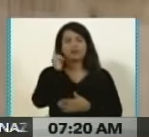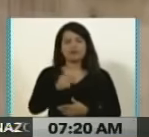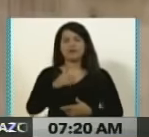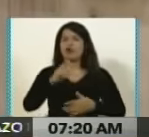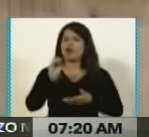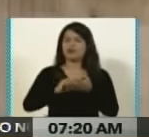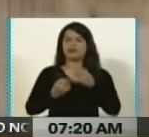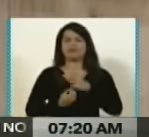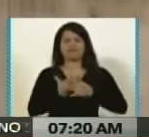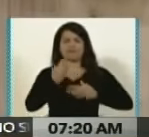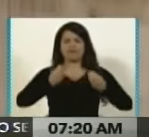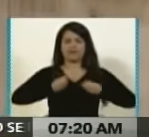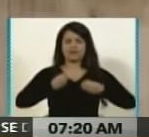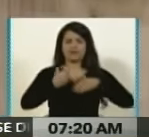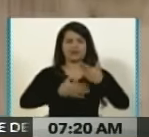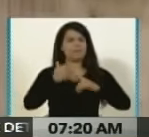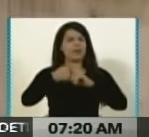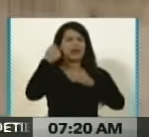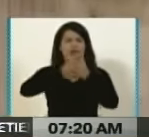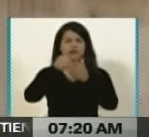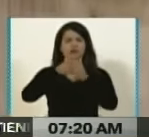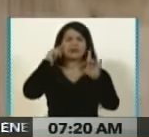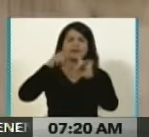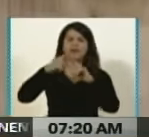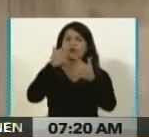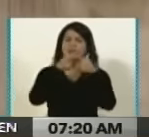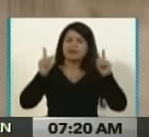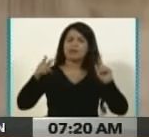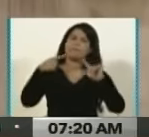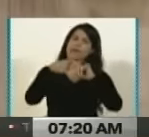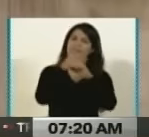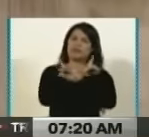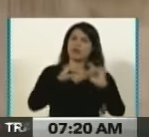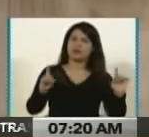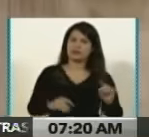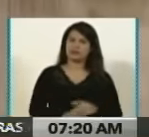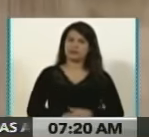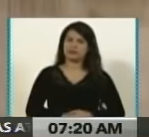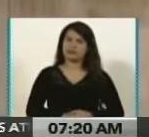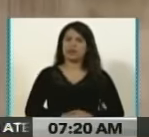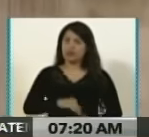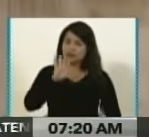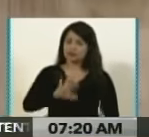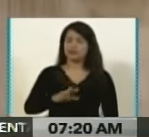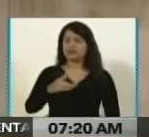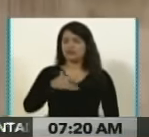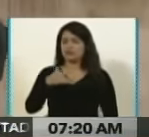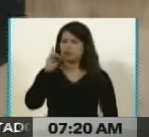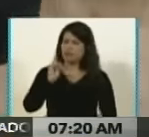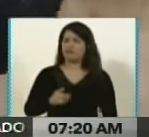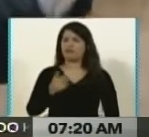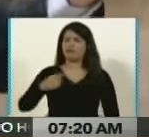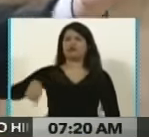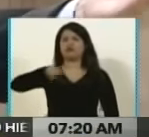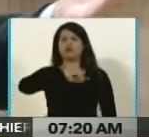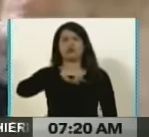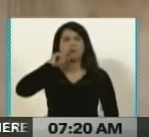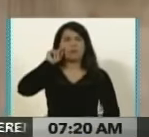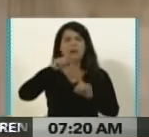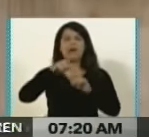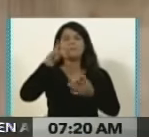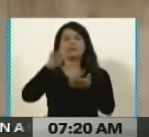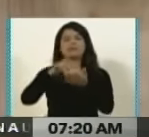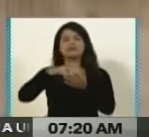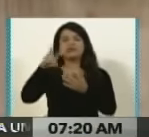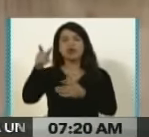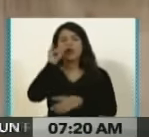vida, un renacimiento de la lucha por la libertad, por la democracia. Y ese es el sentido que debemos darle a la presencia